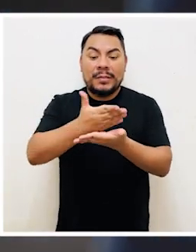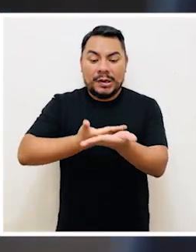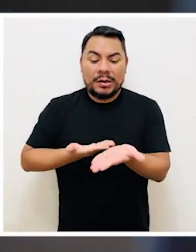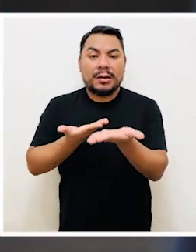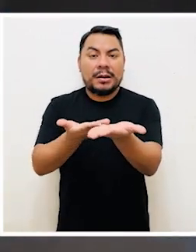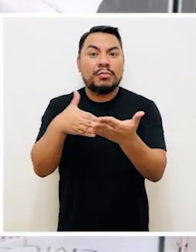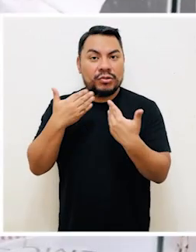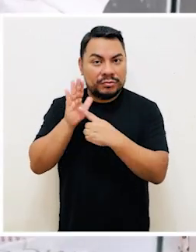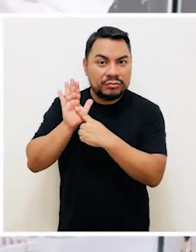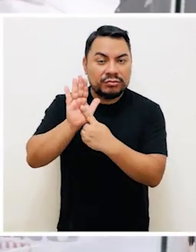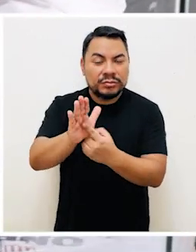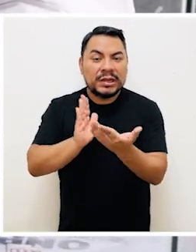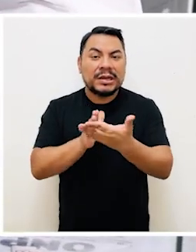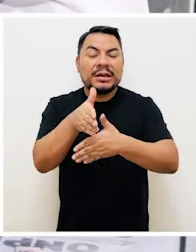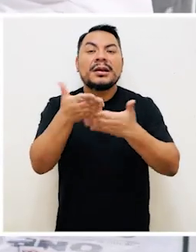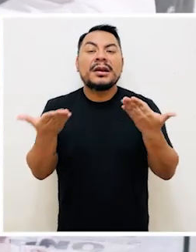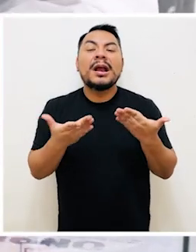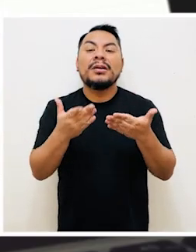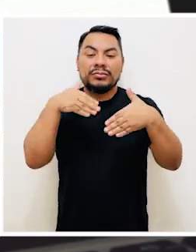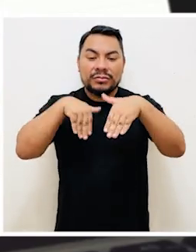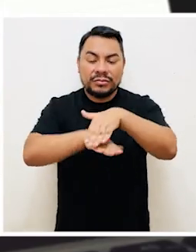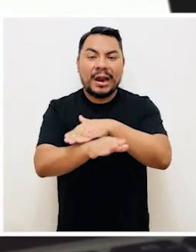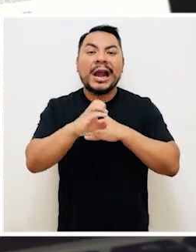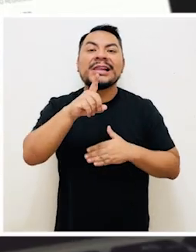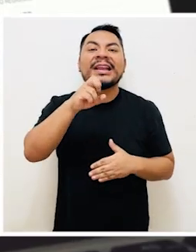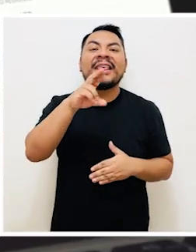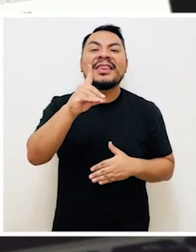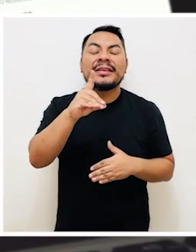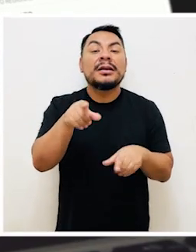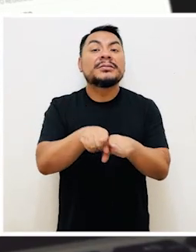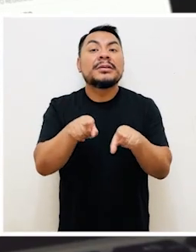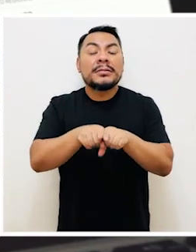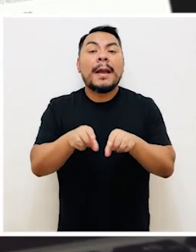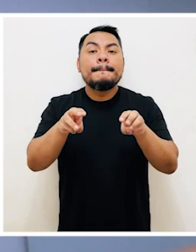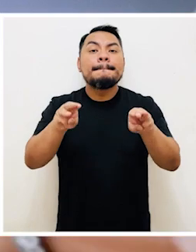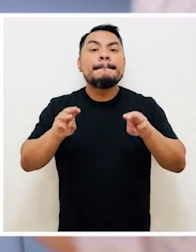La documentación podrá presentarse a través de la plataforma